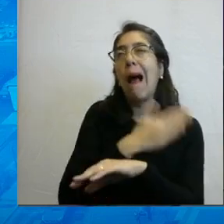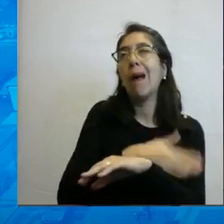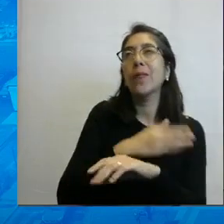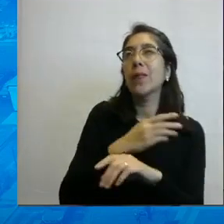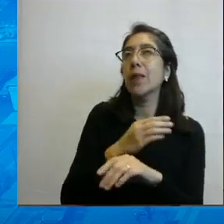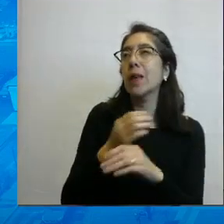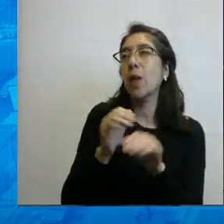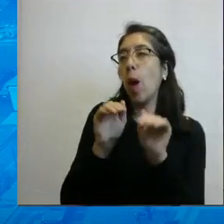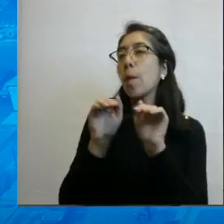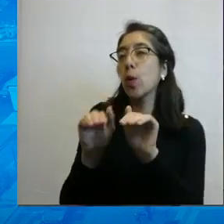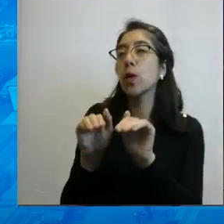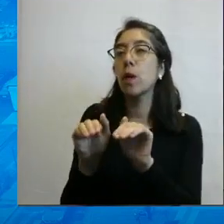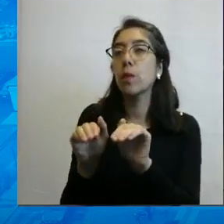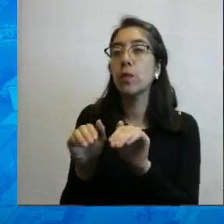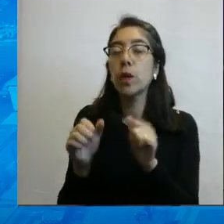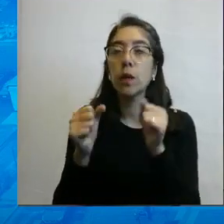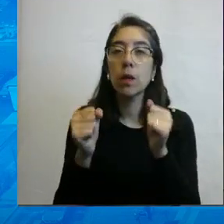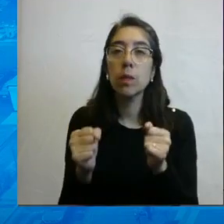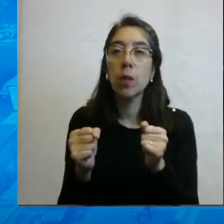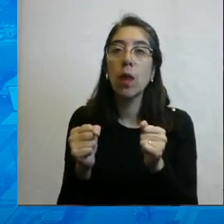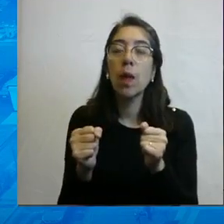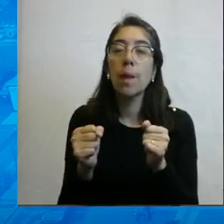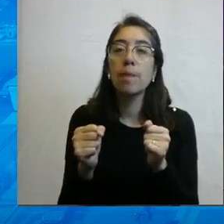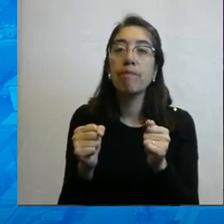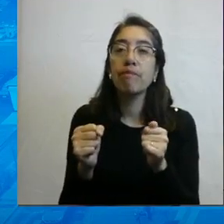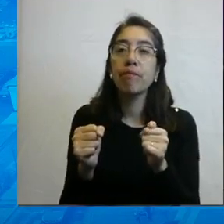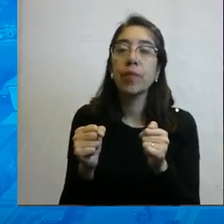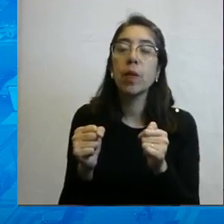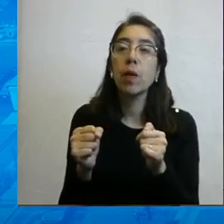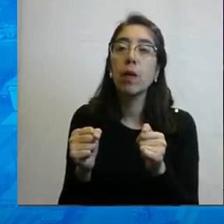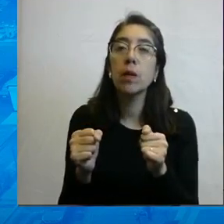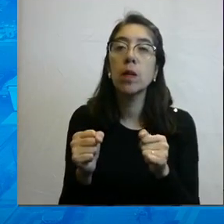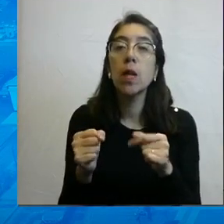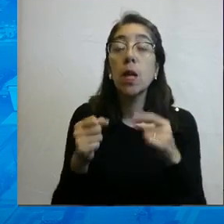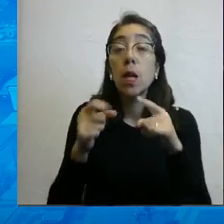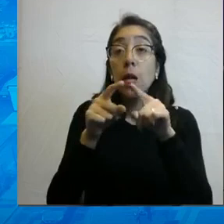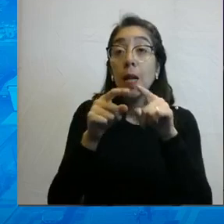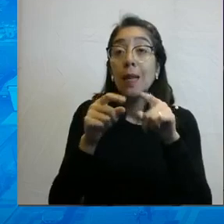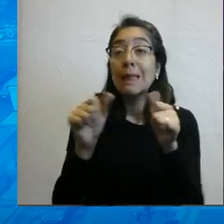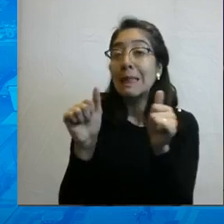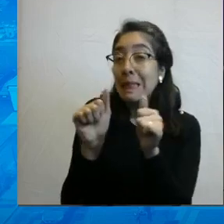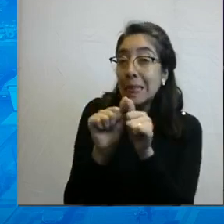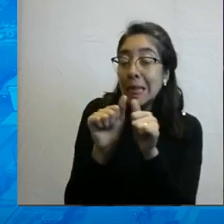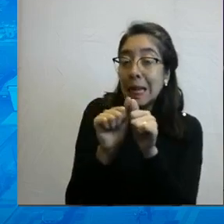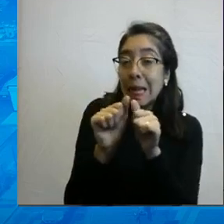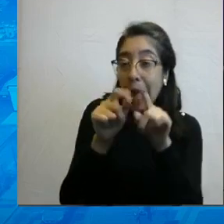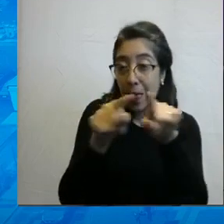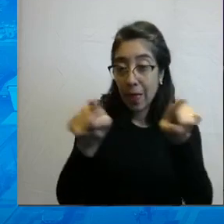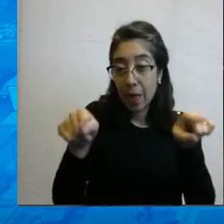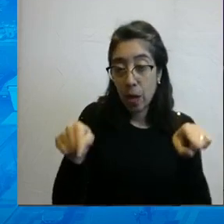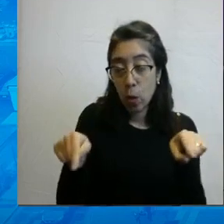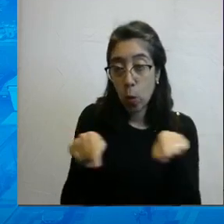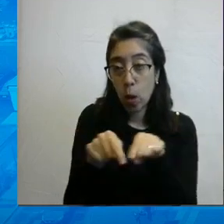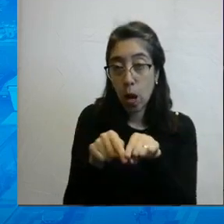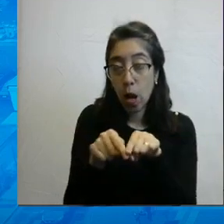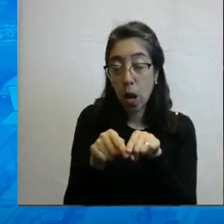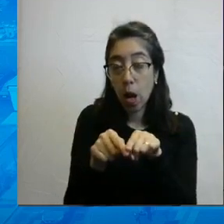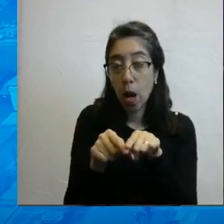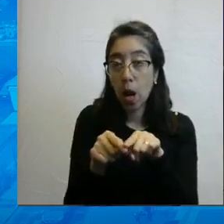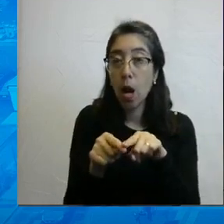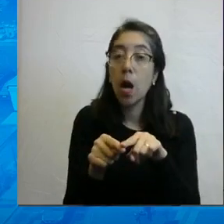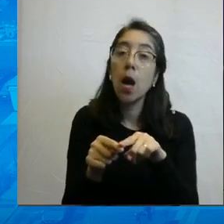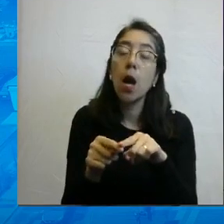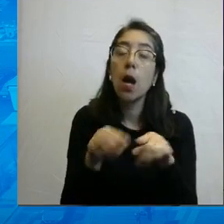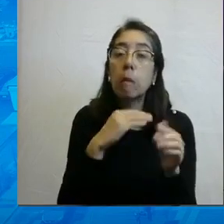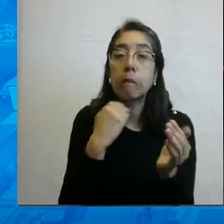tema, para que en el cementerio tengan un espacio donde ellos puedan construir y los músicos de Melipilla tengan un espacio donde estar, donde quedar,